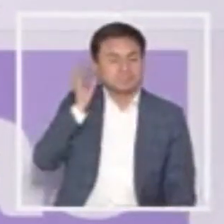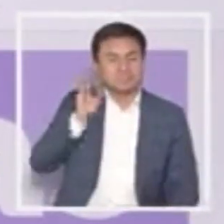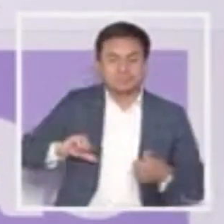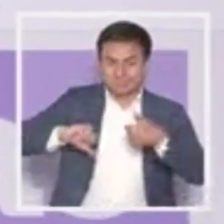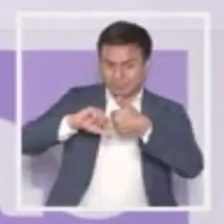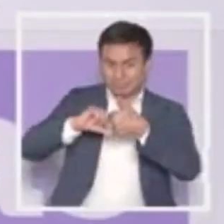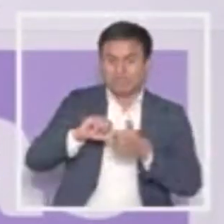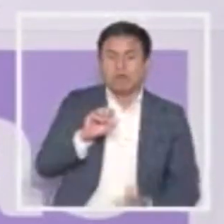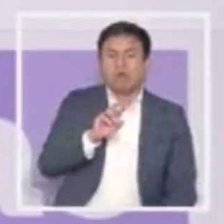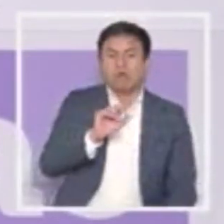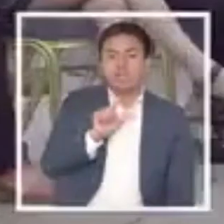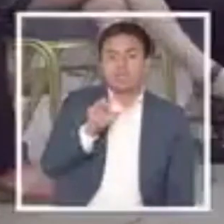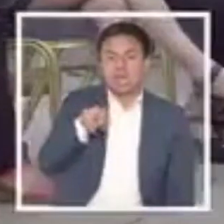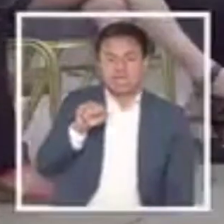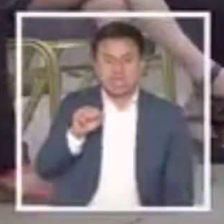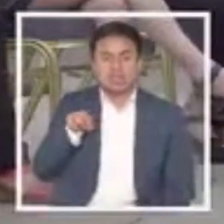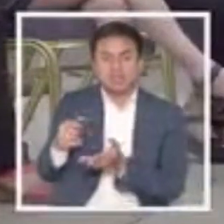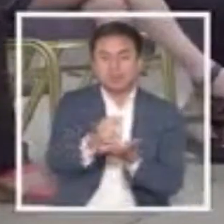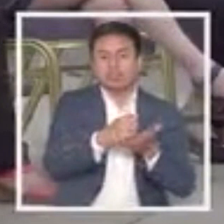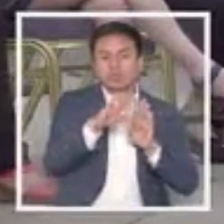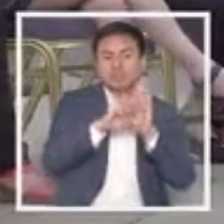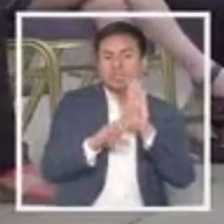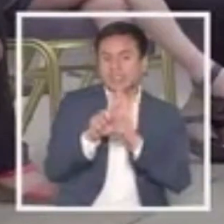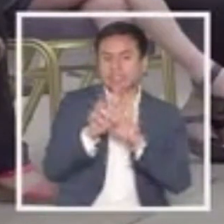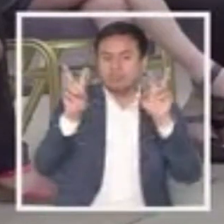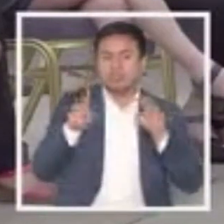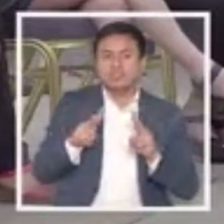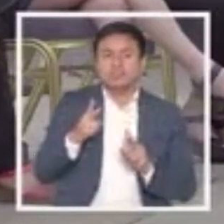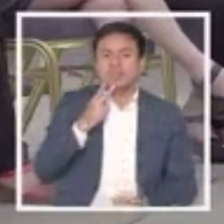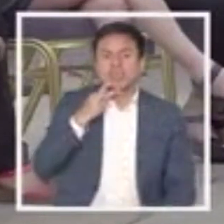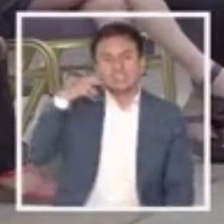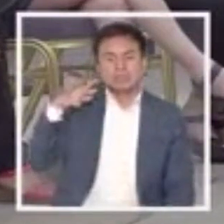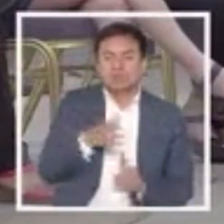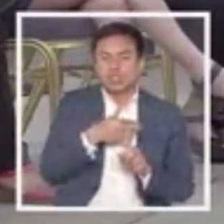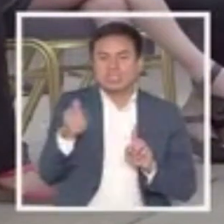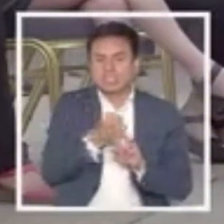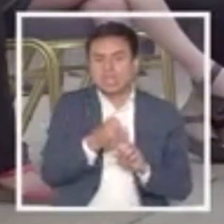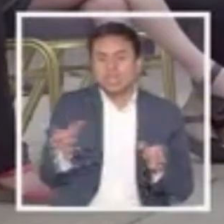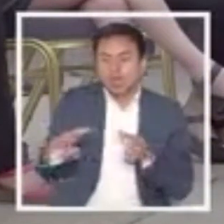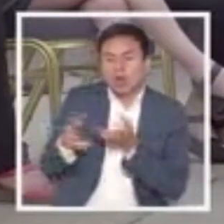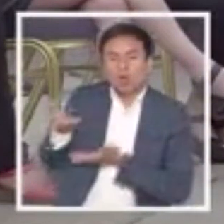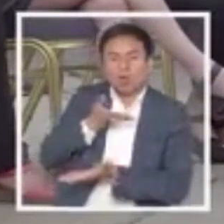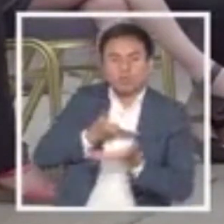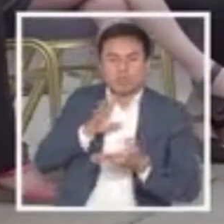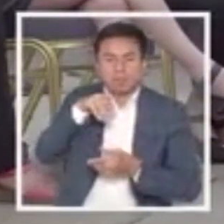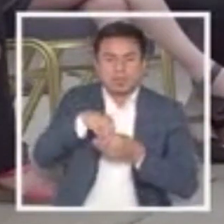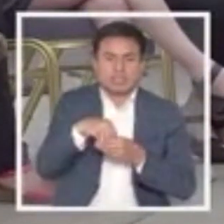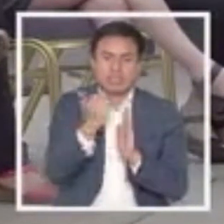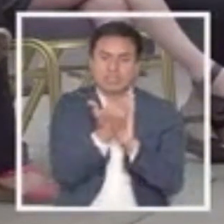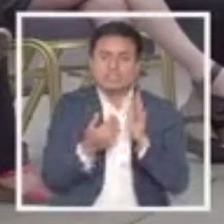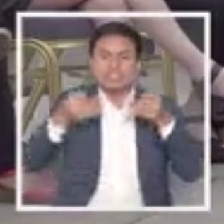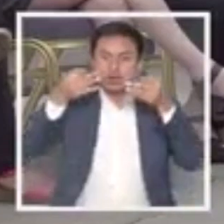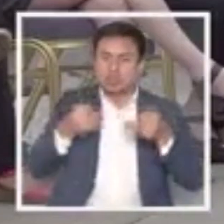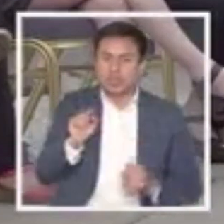Género, por la ministra Orellana, se encuentran tramitando el proyecto de ley sobre derecho a una vida libre de violencia de manera conjunta, como parte de la agenda de